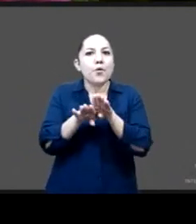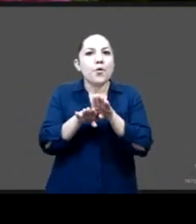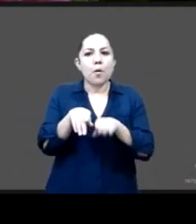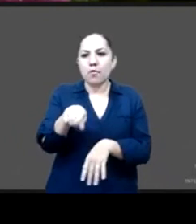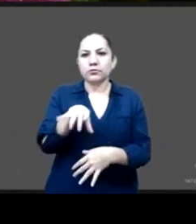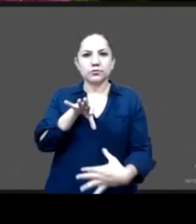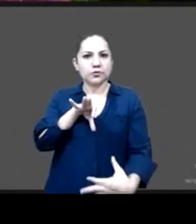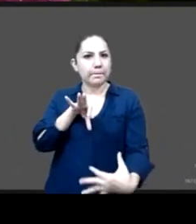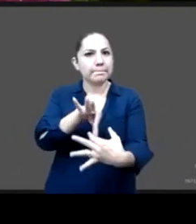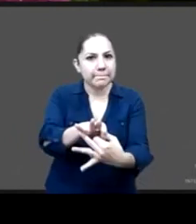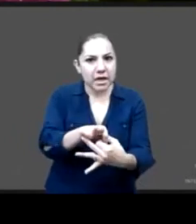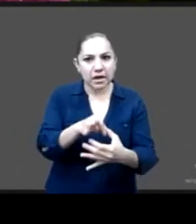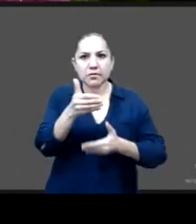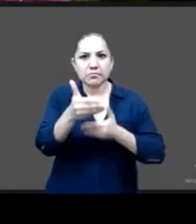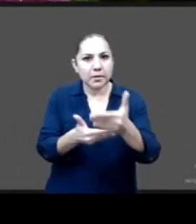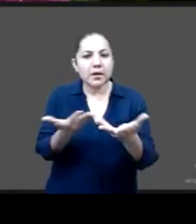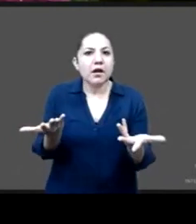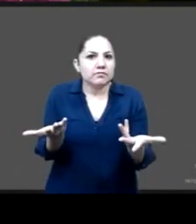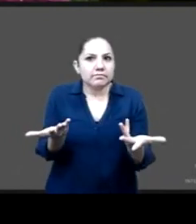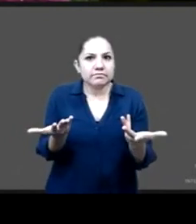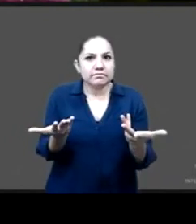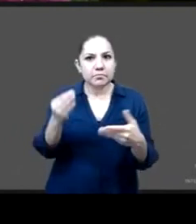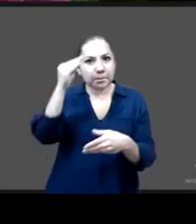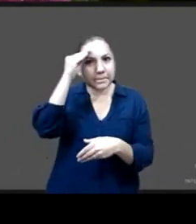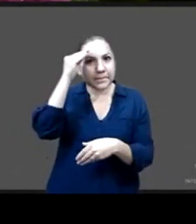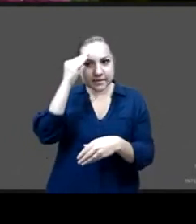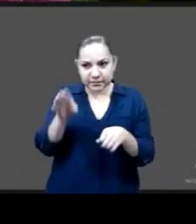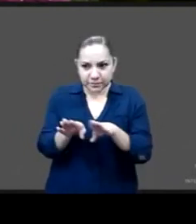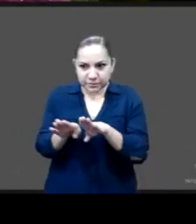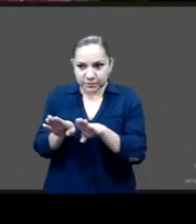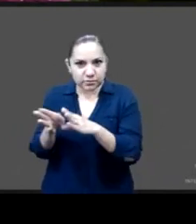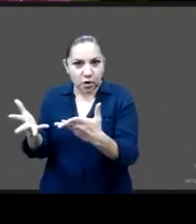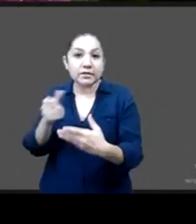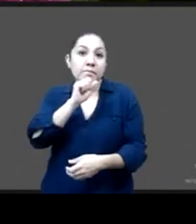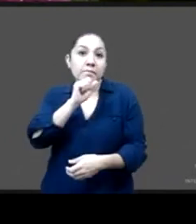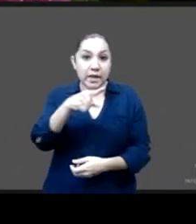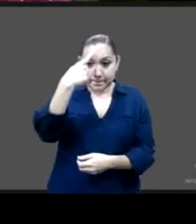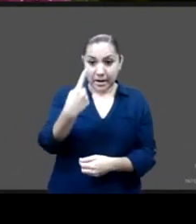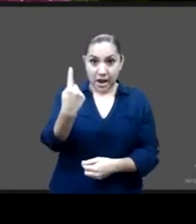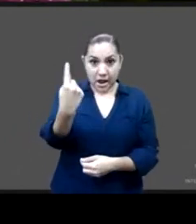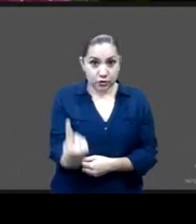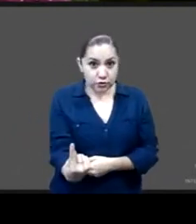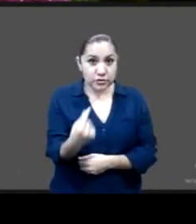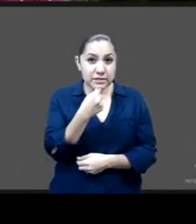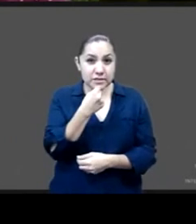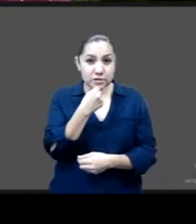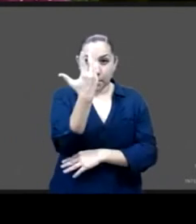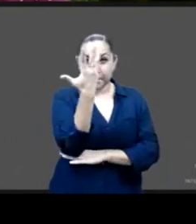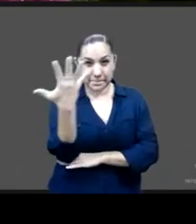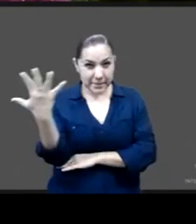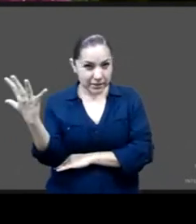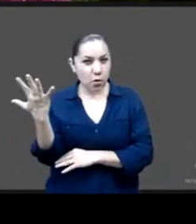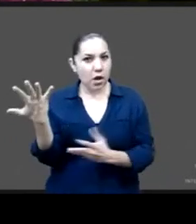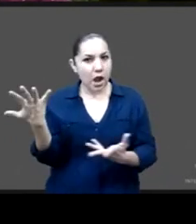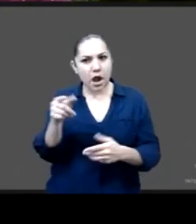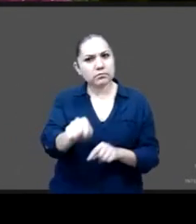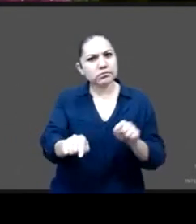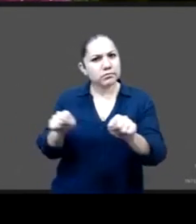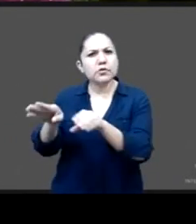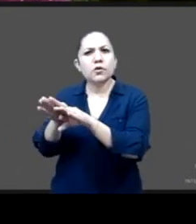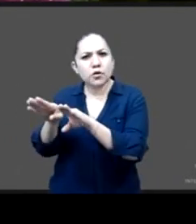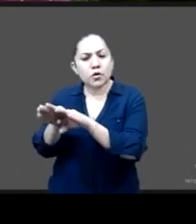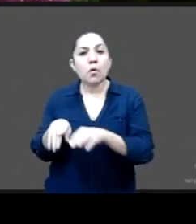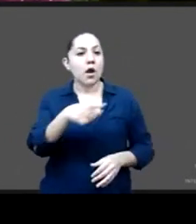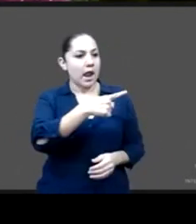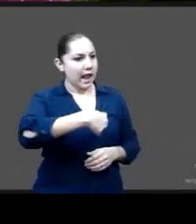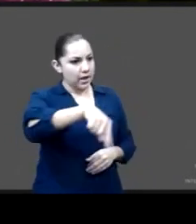los alumnos de preescolar? pensando en los jóvenes que concluyan o no se están dando becas en empresas para capacitarlos en el trabajo